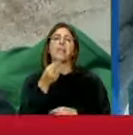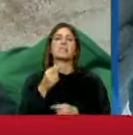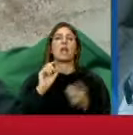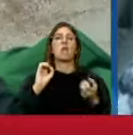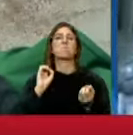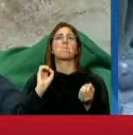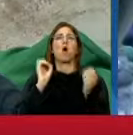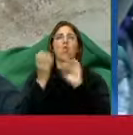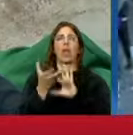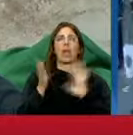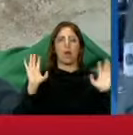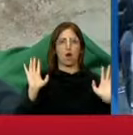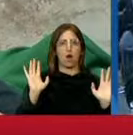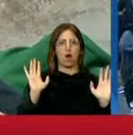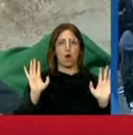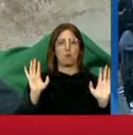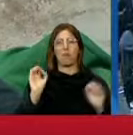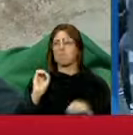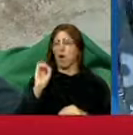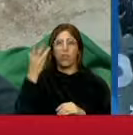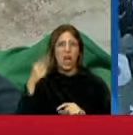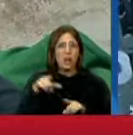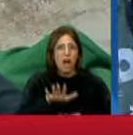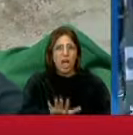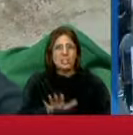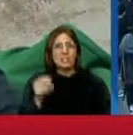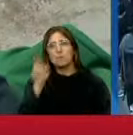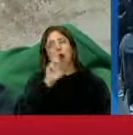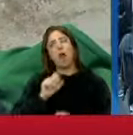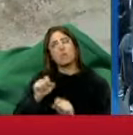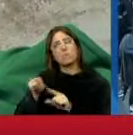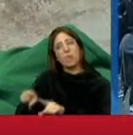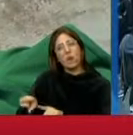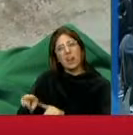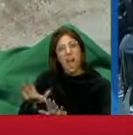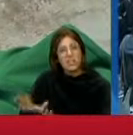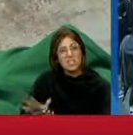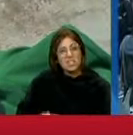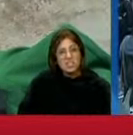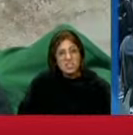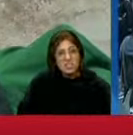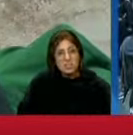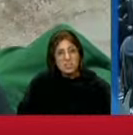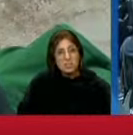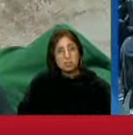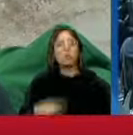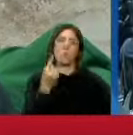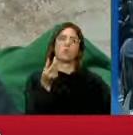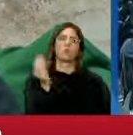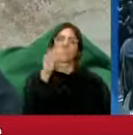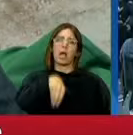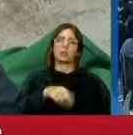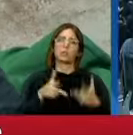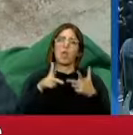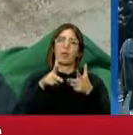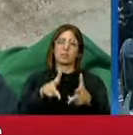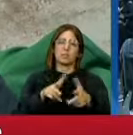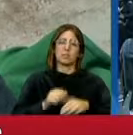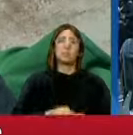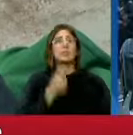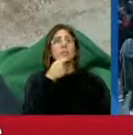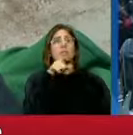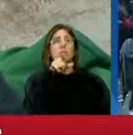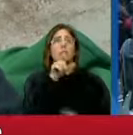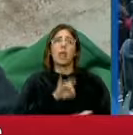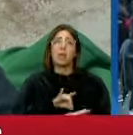me parece que es un error gravísimo. Qué sé yo. Ayer la señora utilizó, el sábado, ¿no? Me parece que utilizó esa